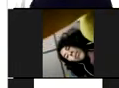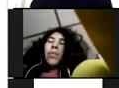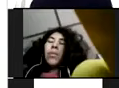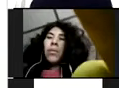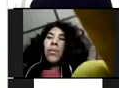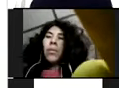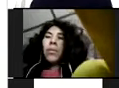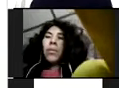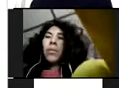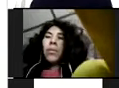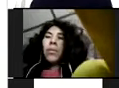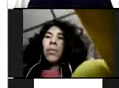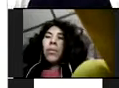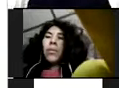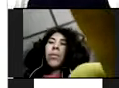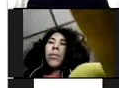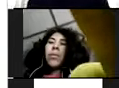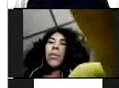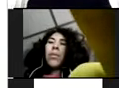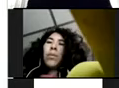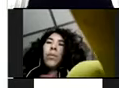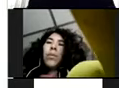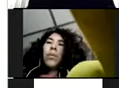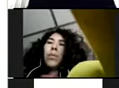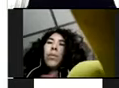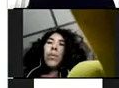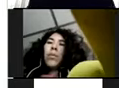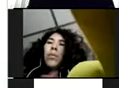hemos confeccionado con la contadora Barbieri,